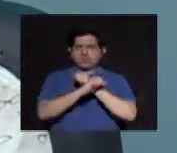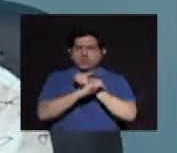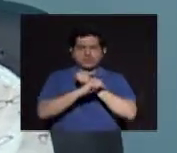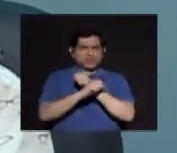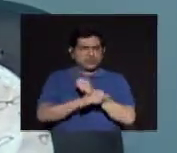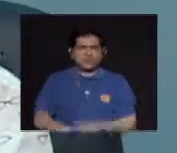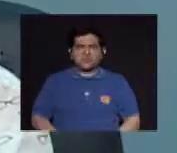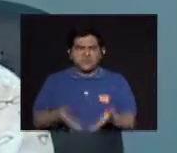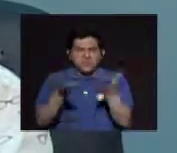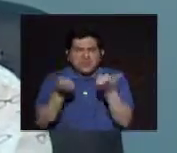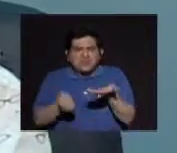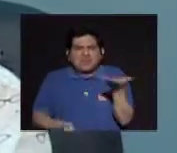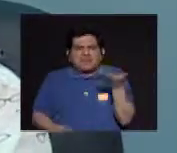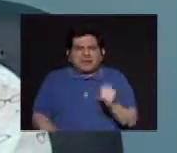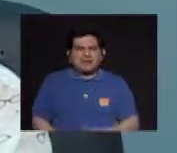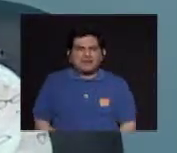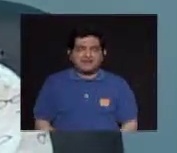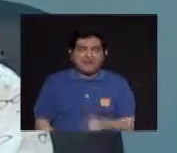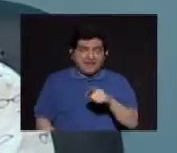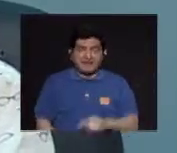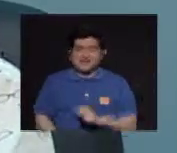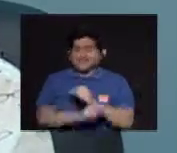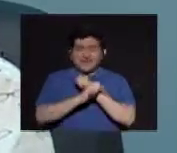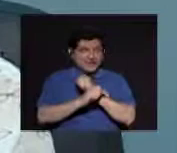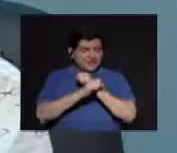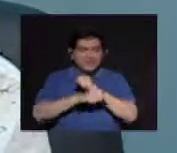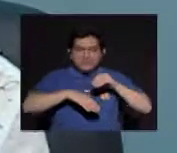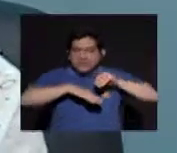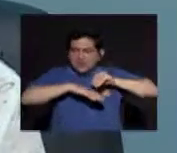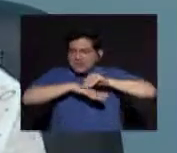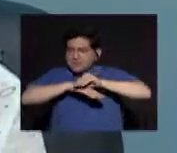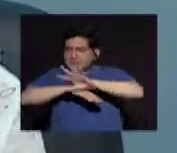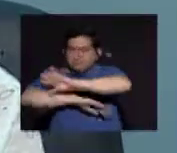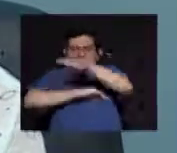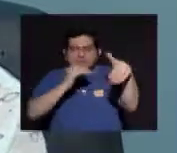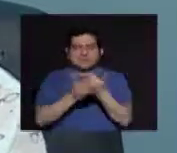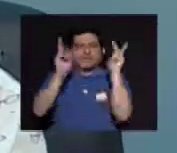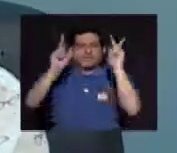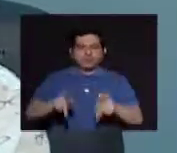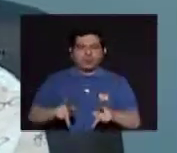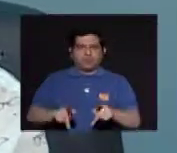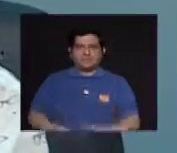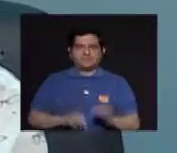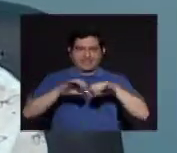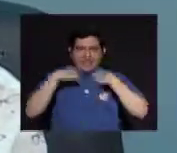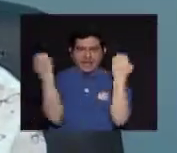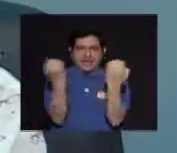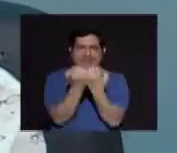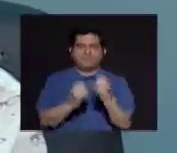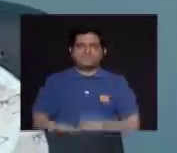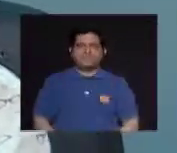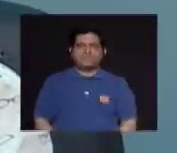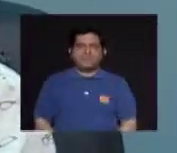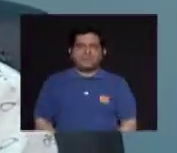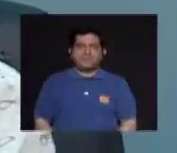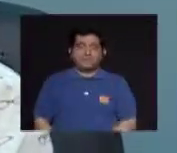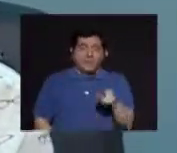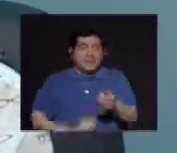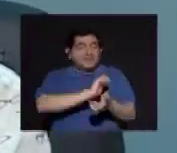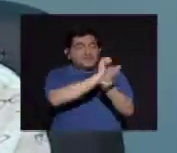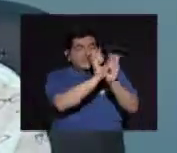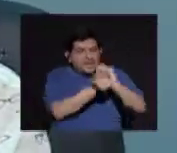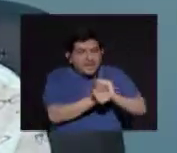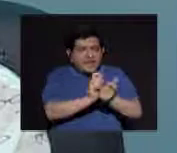tan seguro o tan segura de lo que quiere, esa inseguridad se pasa un poco hacia todas las demás personas del equipo. Entonces,